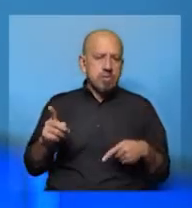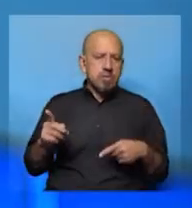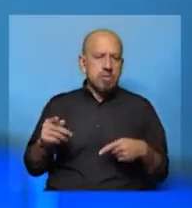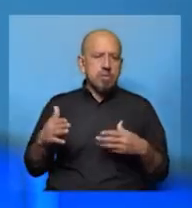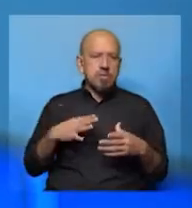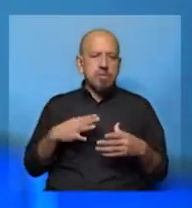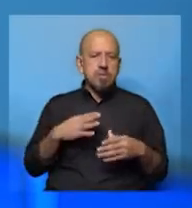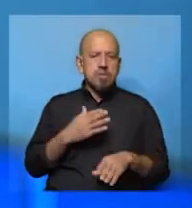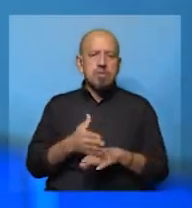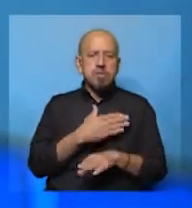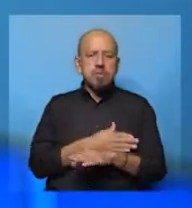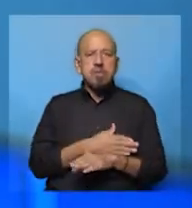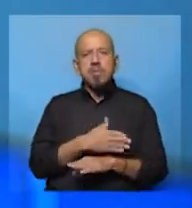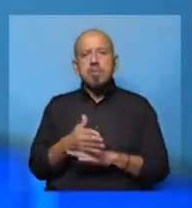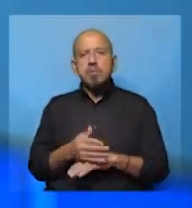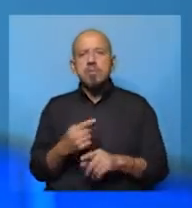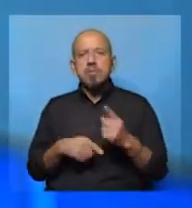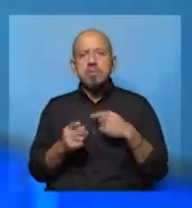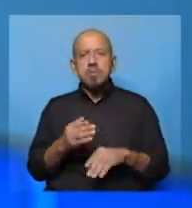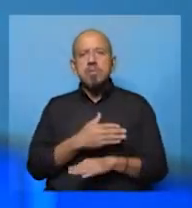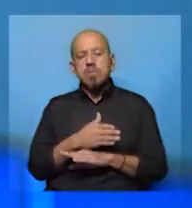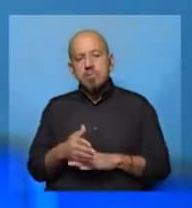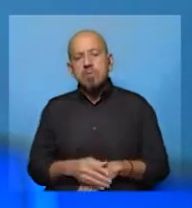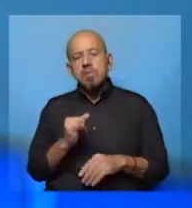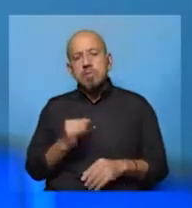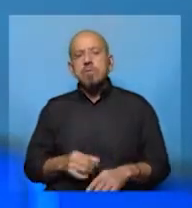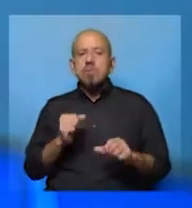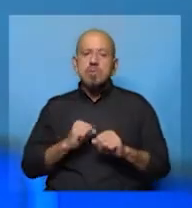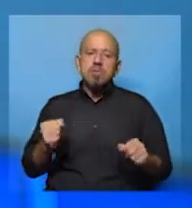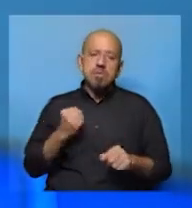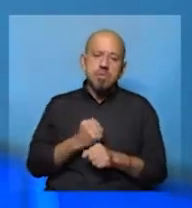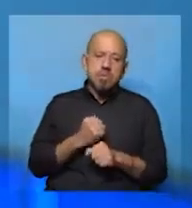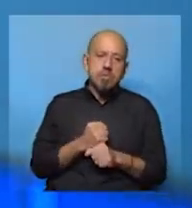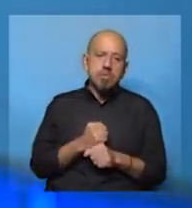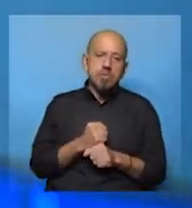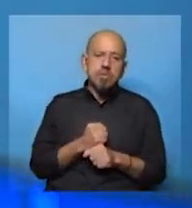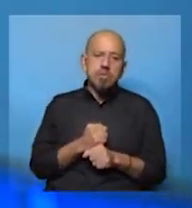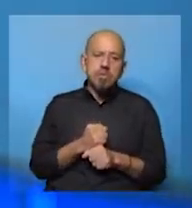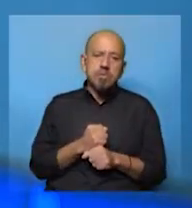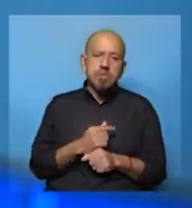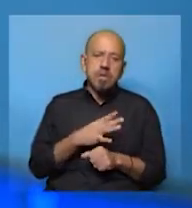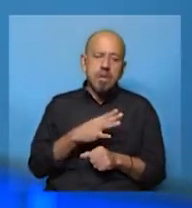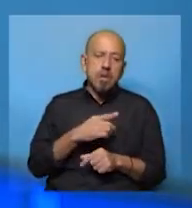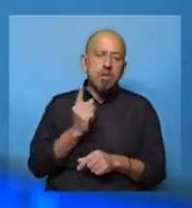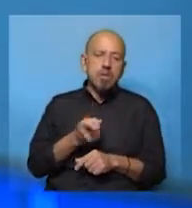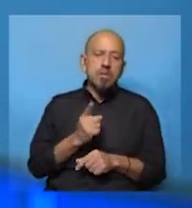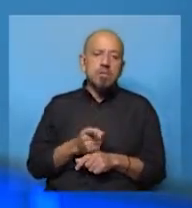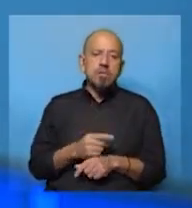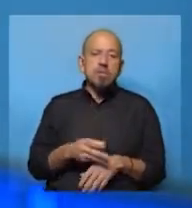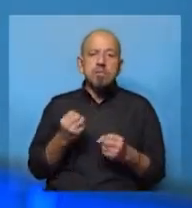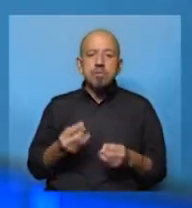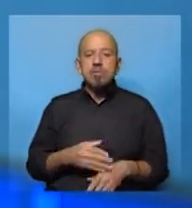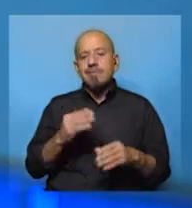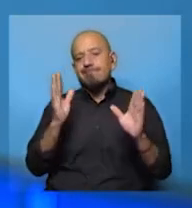el antes no es el después con el después podés trabajar es decir sin lugar a dudas tenés la obligación de trabajar porque uno